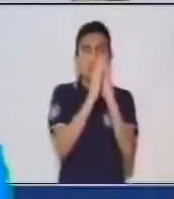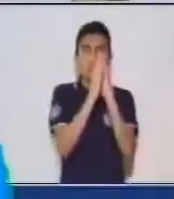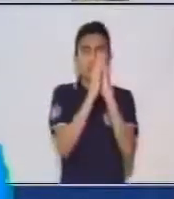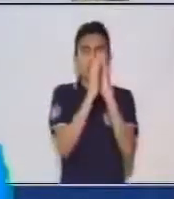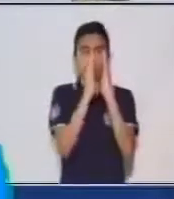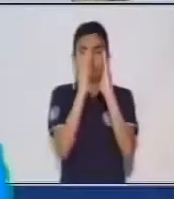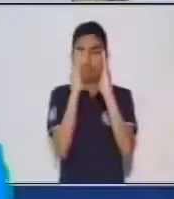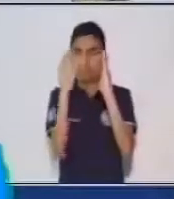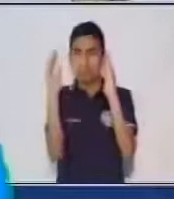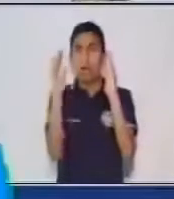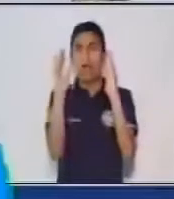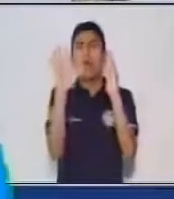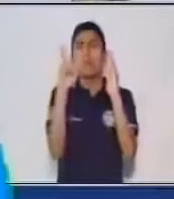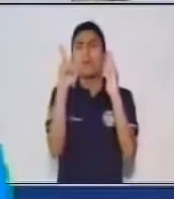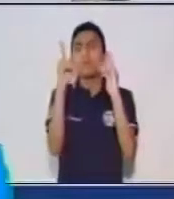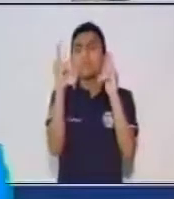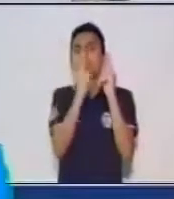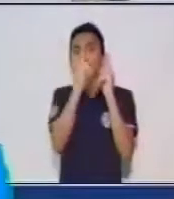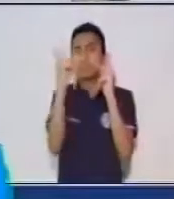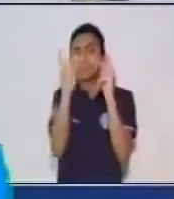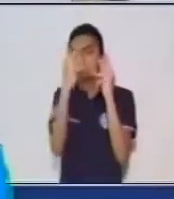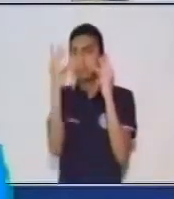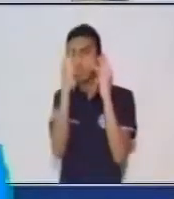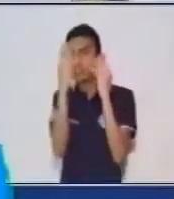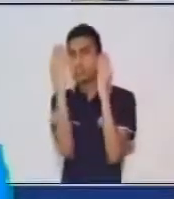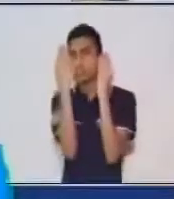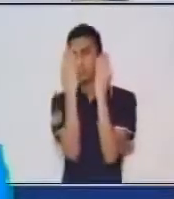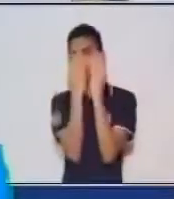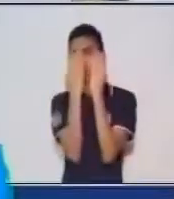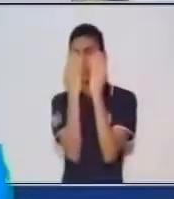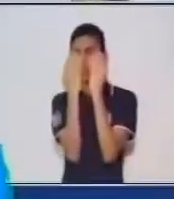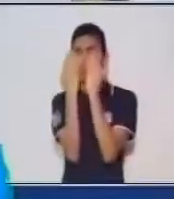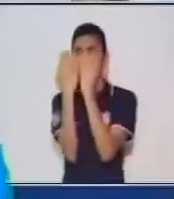Y tres rectángulos. Aquí.